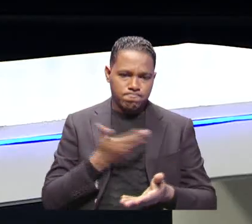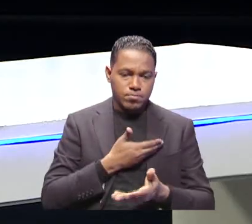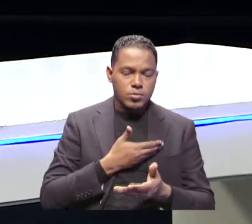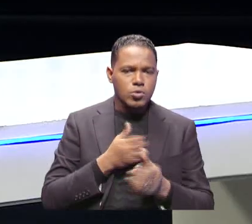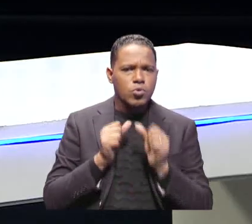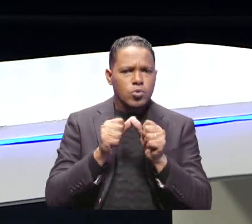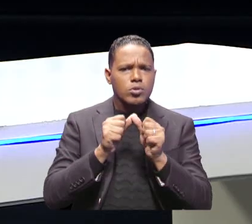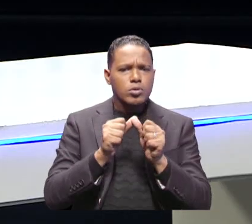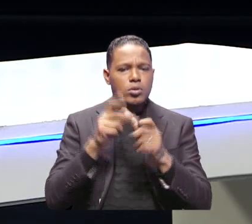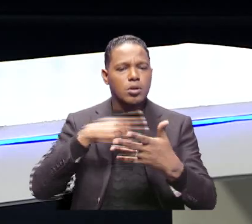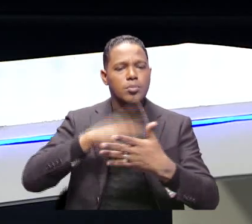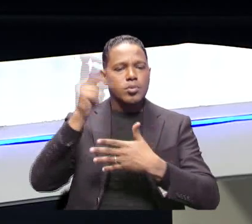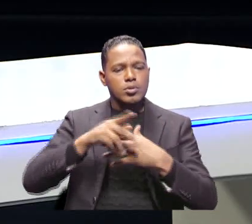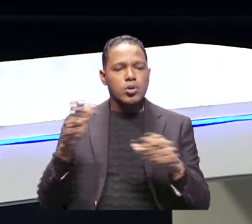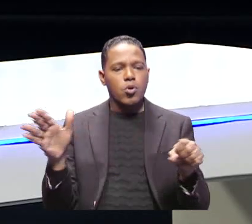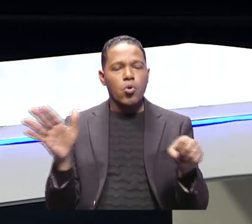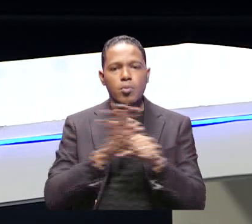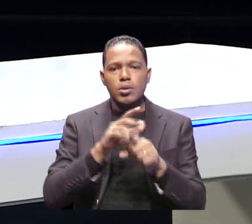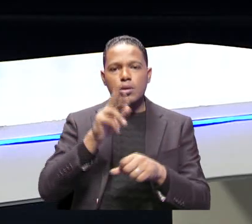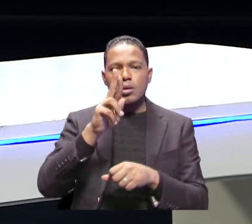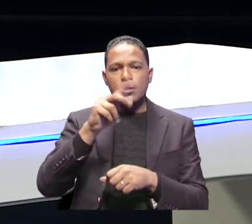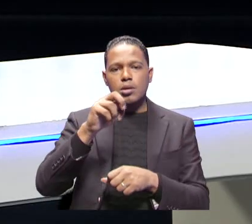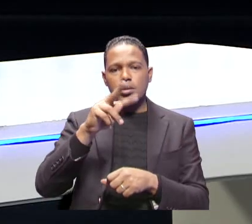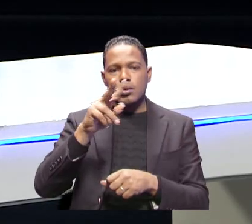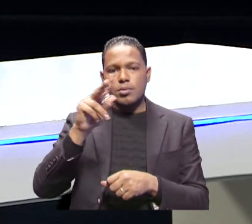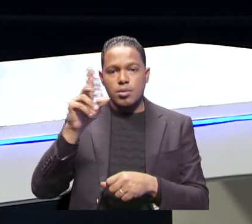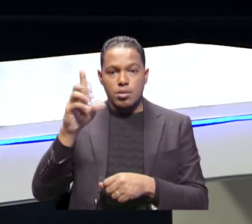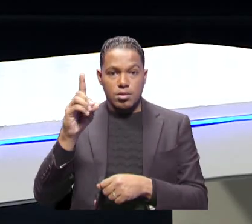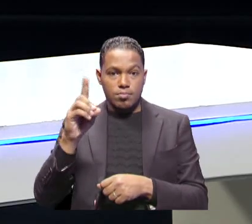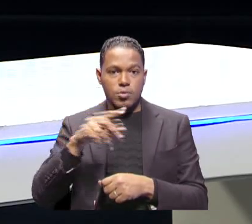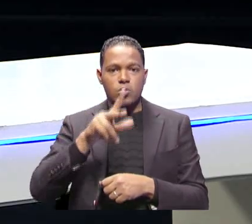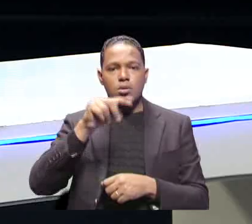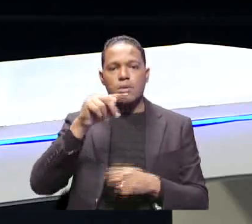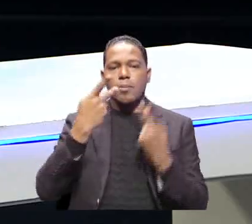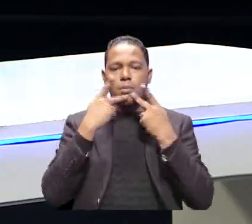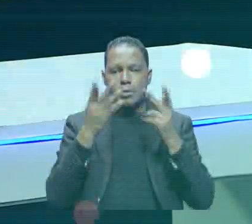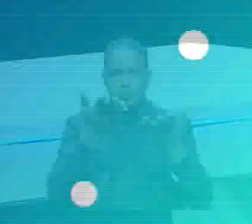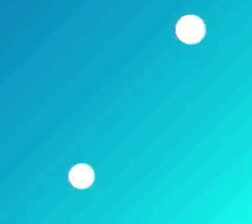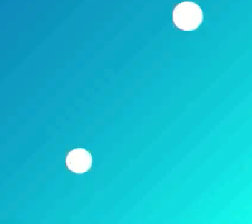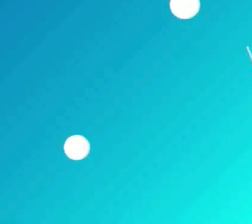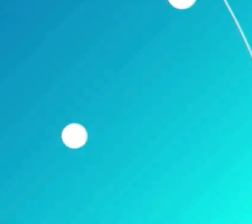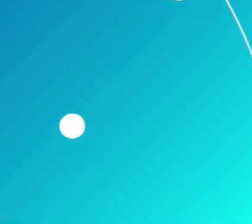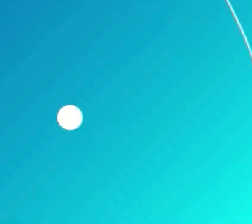Noticias. Usted se queda con toda la programación de RTVD, tu televisión pública.